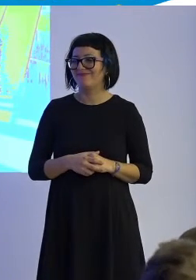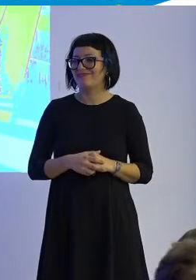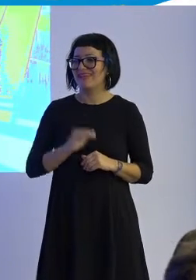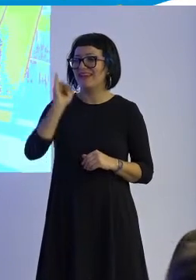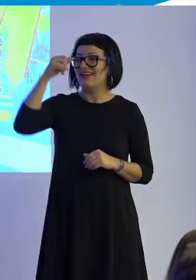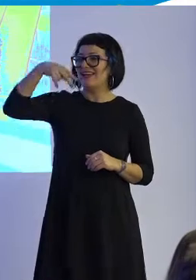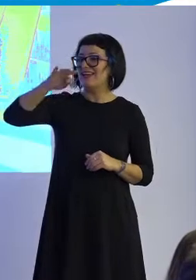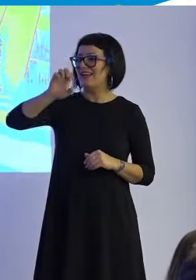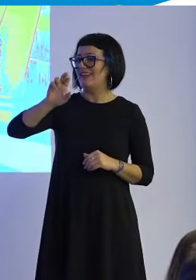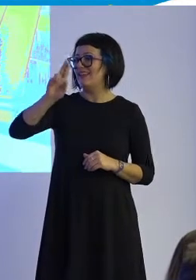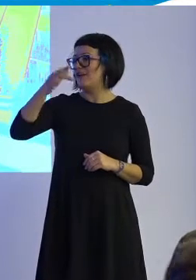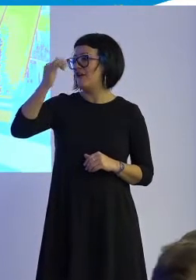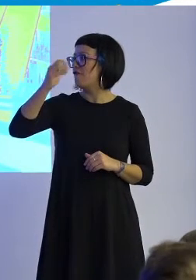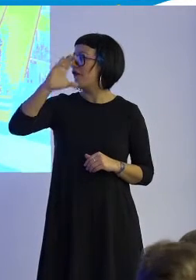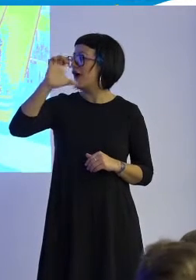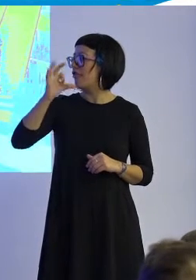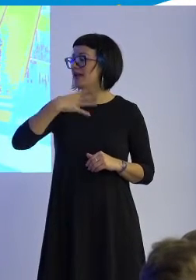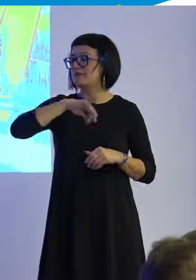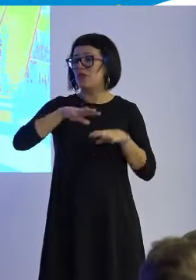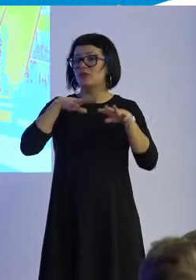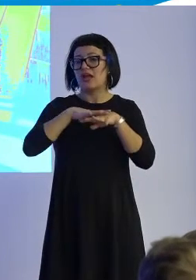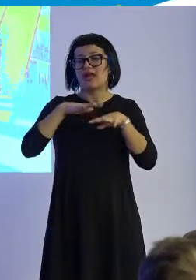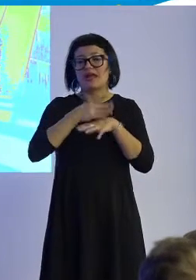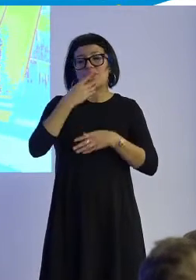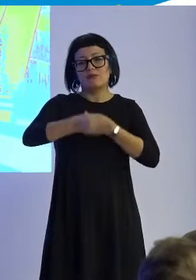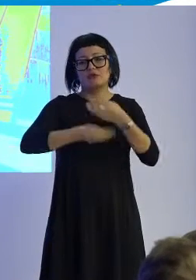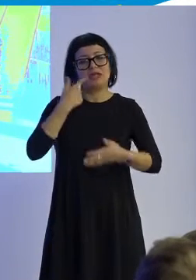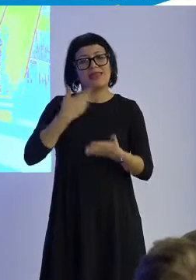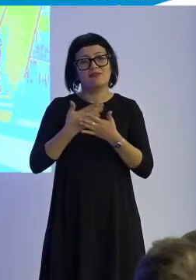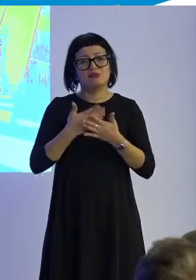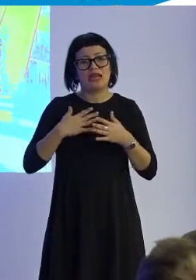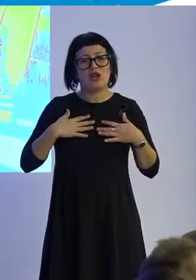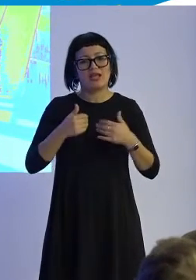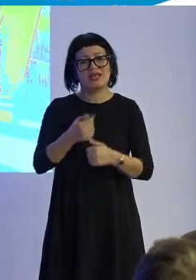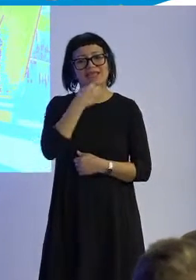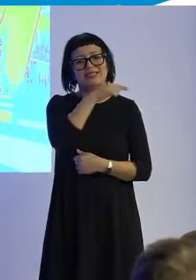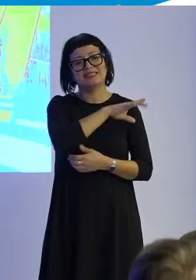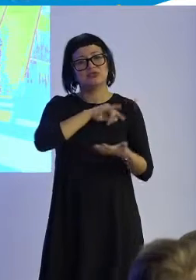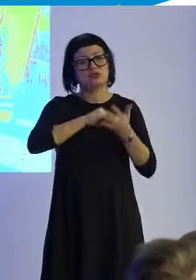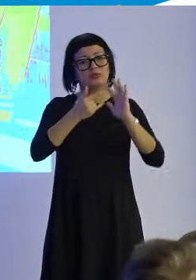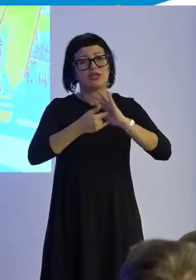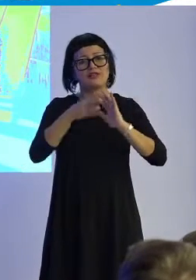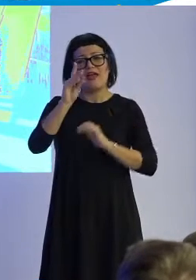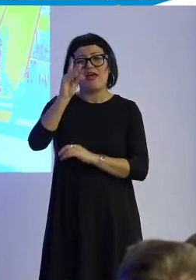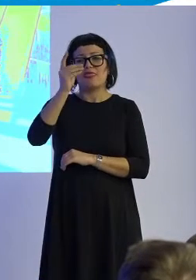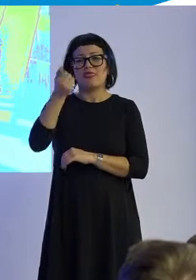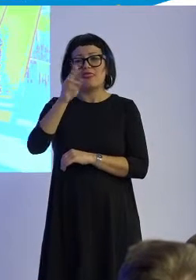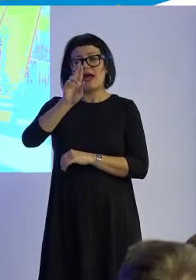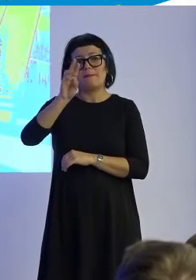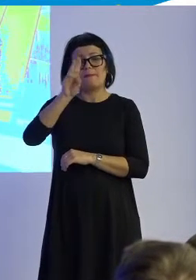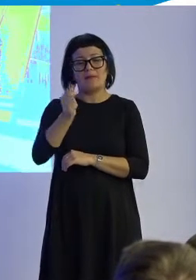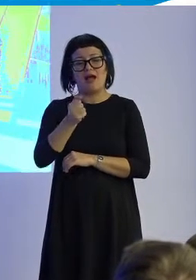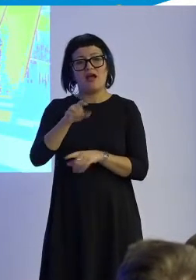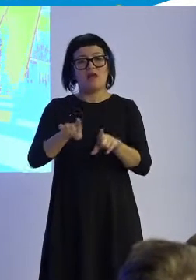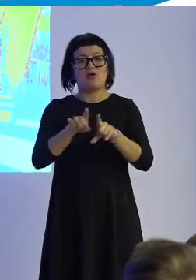Interfaces. Podemos mostrar todo lo que queramos en realidad virtual. El interfaz de lo que queramos. Este es un proyecto de DARPA, de ciberseguridad. Cómo